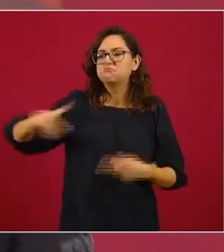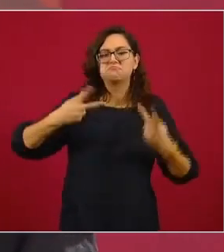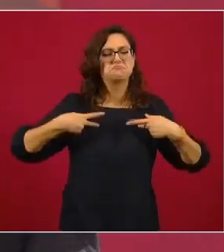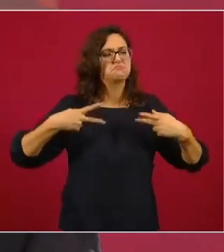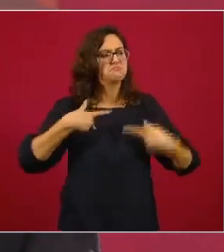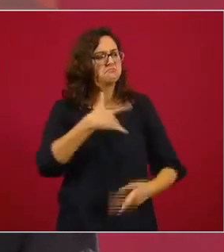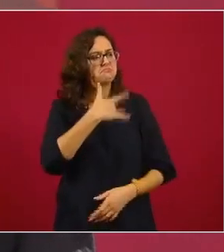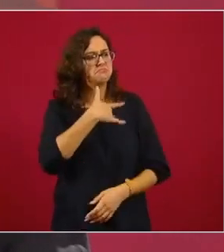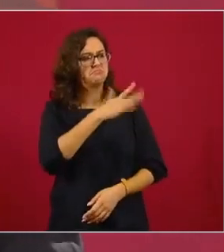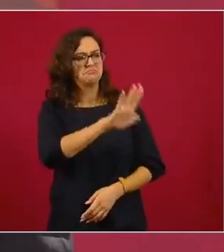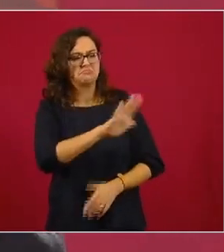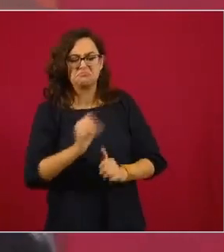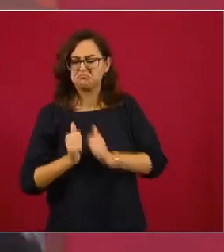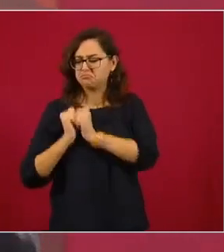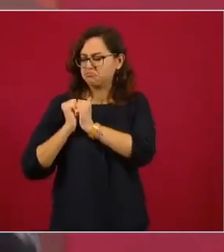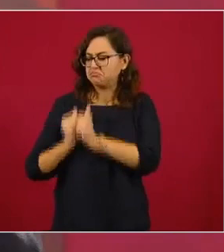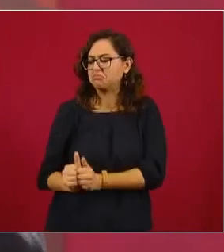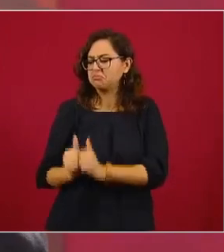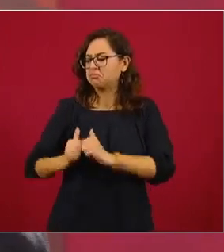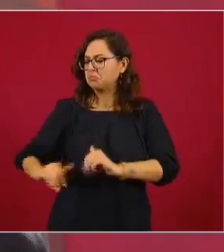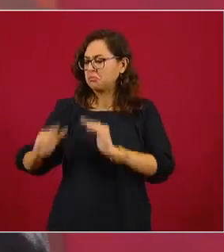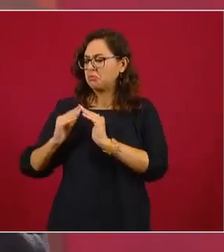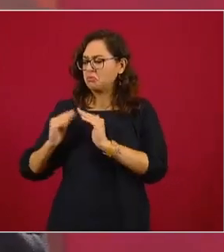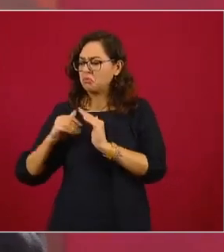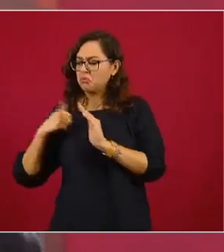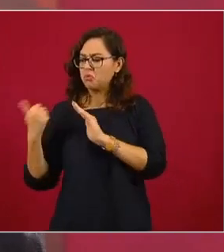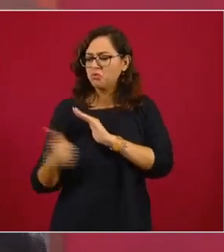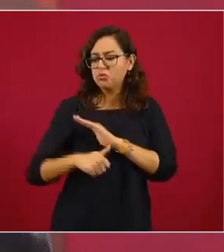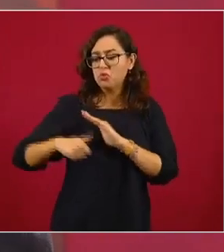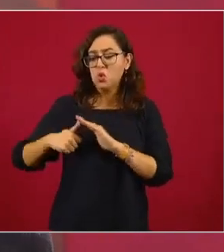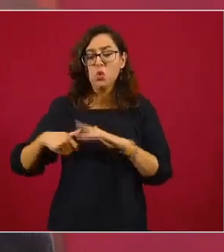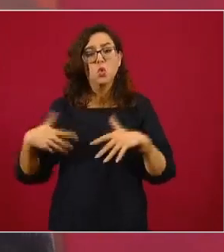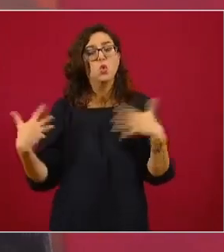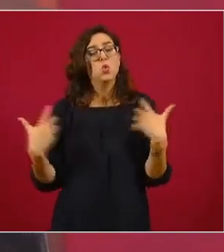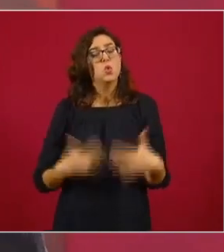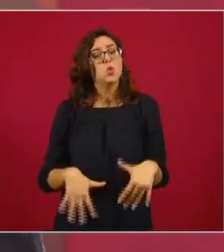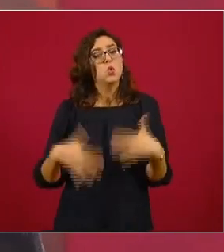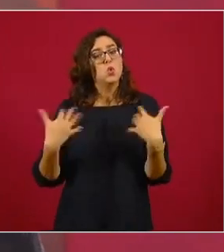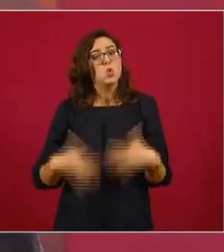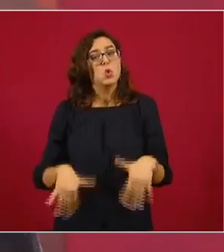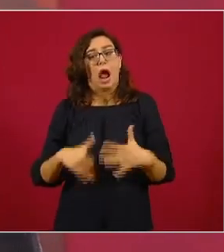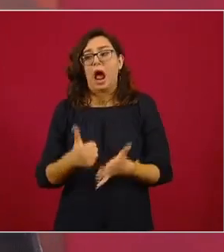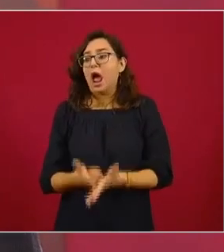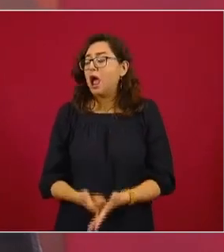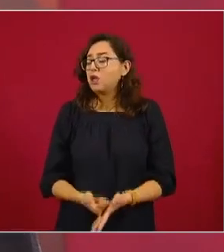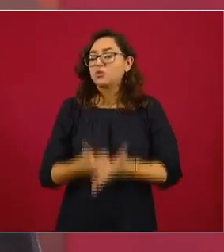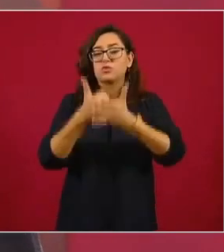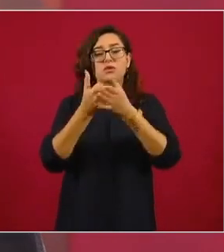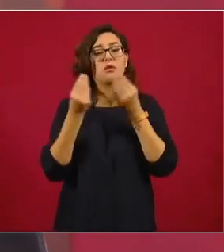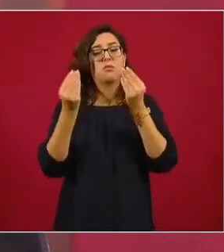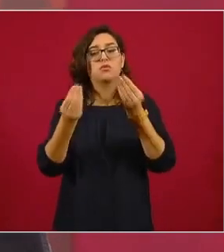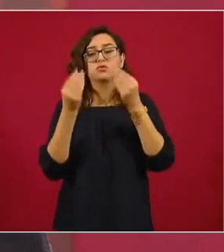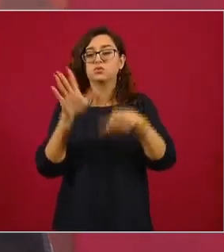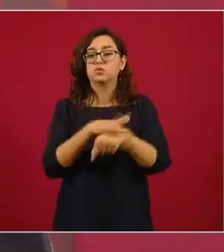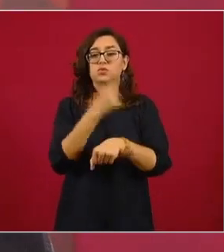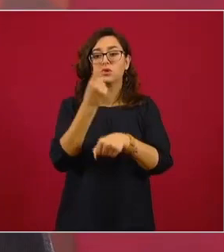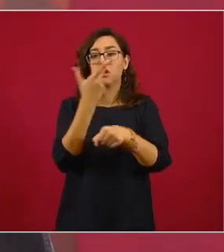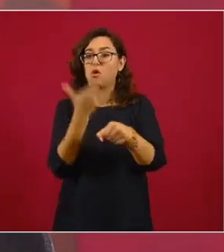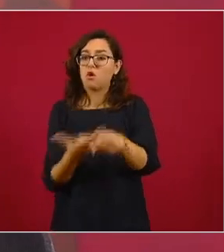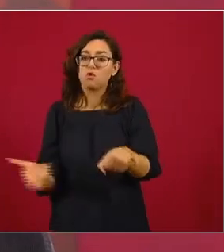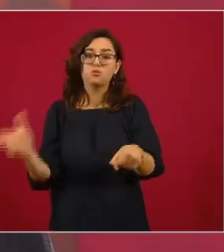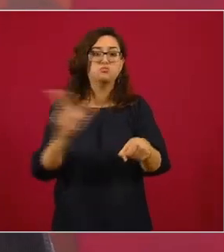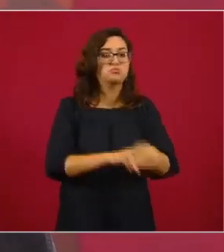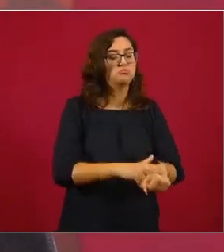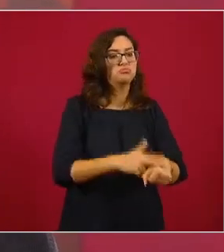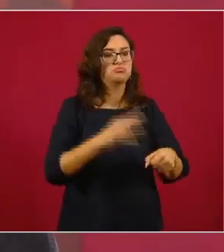Y eso nos ayudó a que nunca se saliera de control la